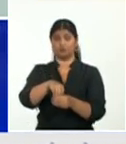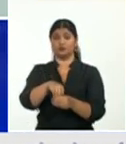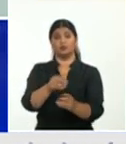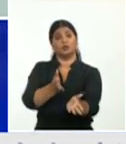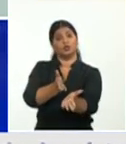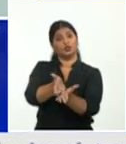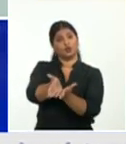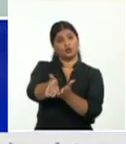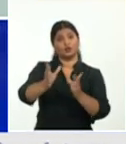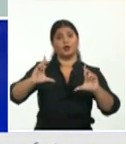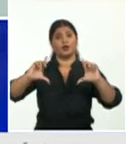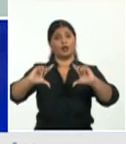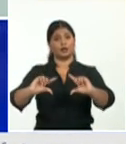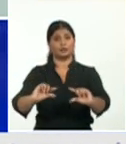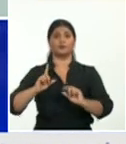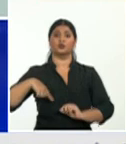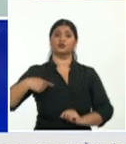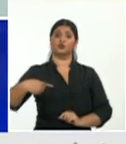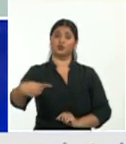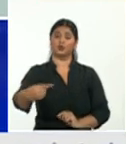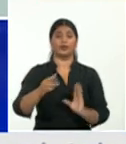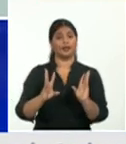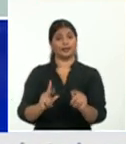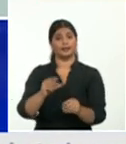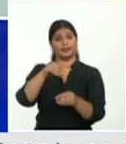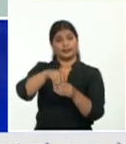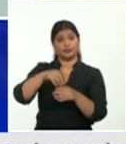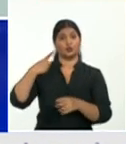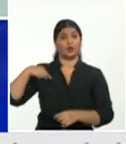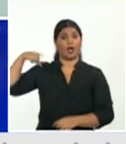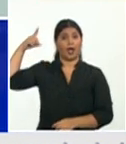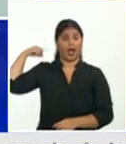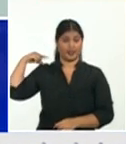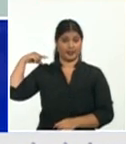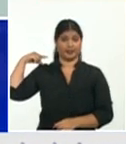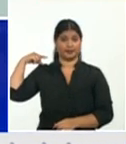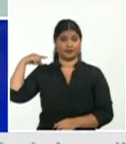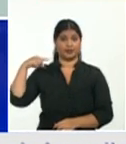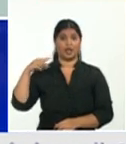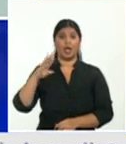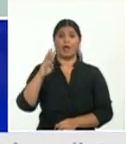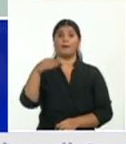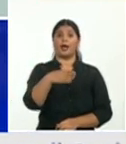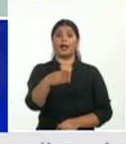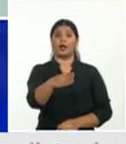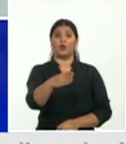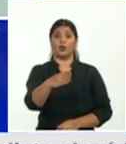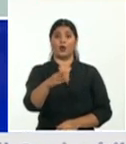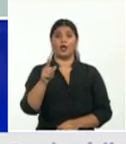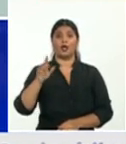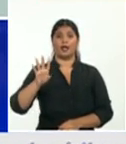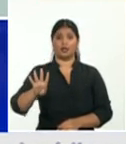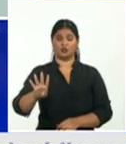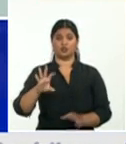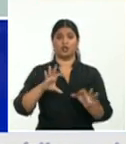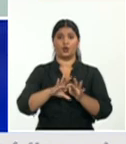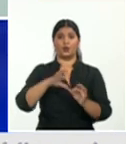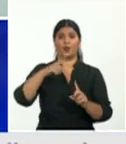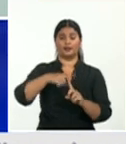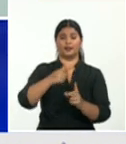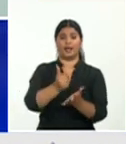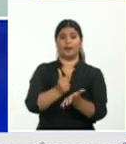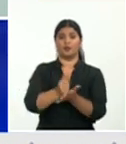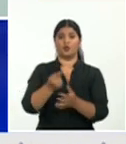reducción. Una cifra elevada ayer en Baracoa, 14, y en Guantánamo 12. Niceto Pérez con 2